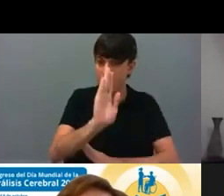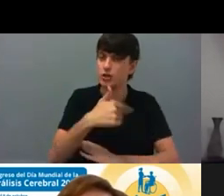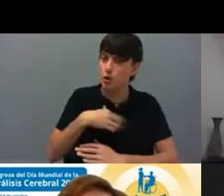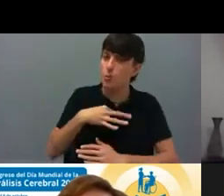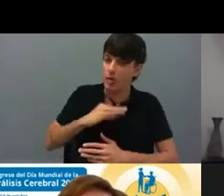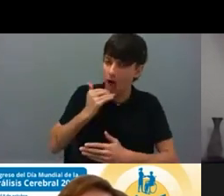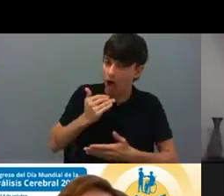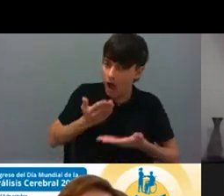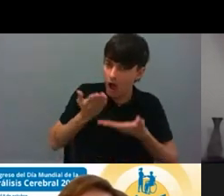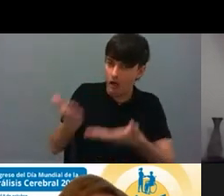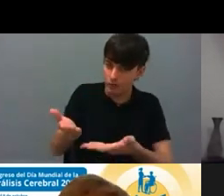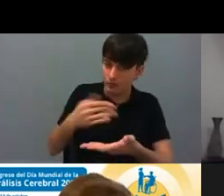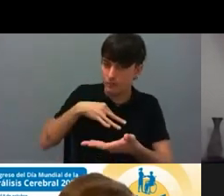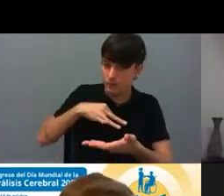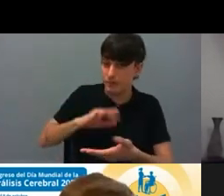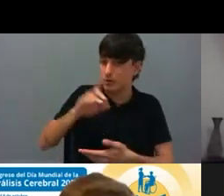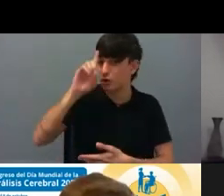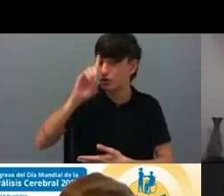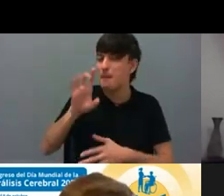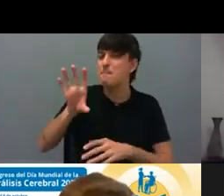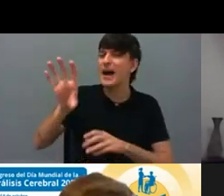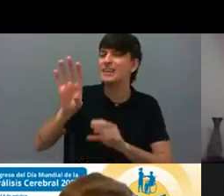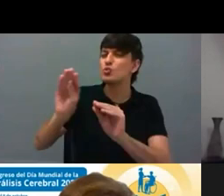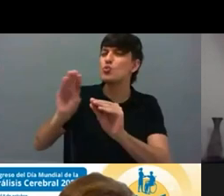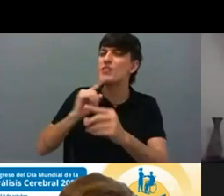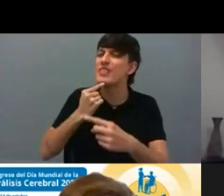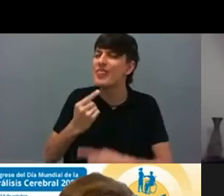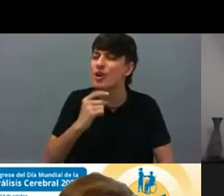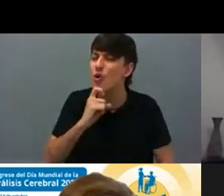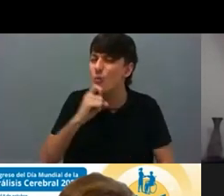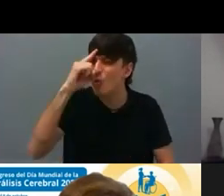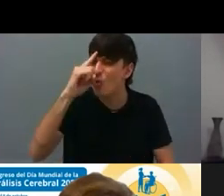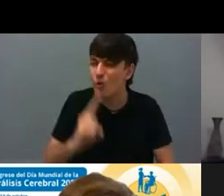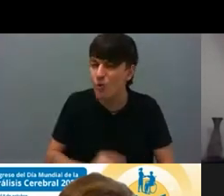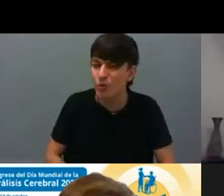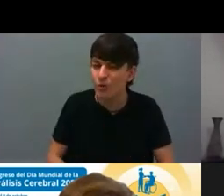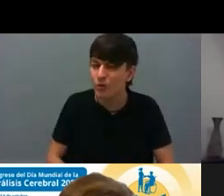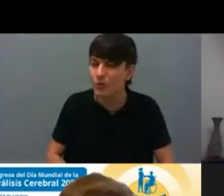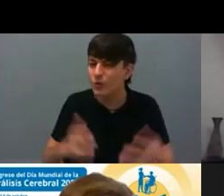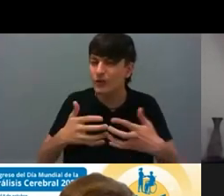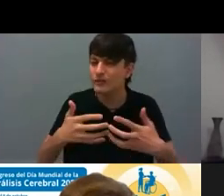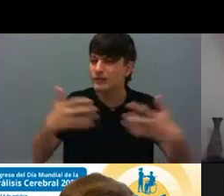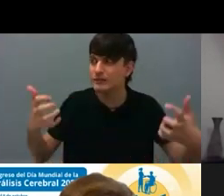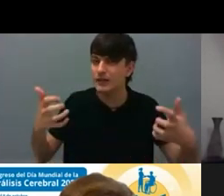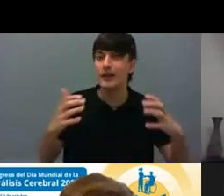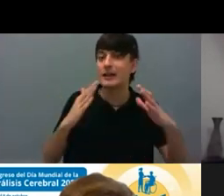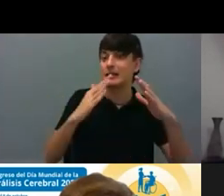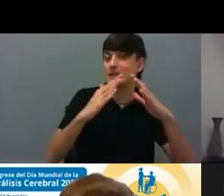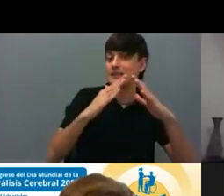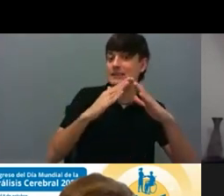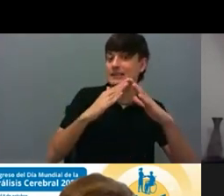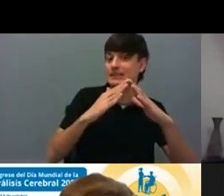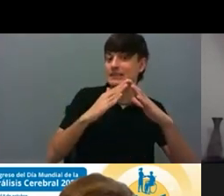pero no sé cómo se dice en su país, pero en mi país se dice en casa de herrero cuchillo de palo, y Edgar no quiere